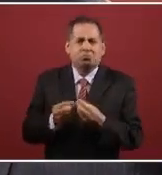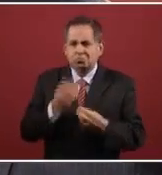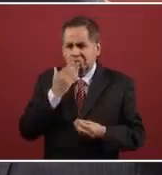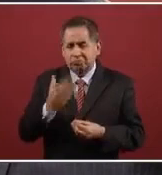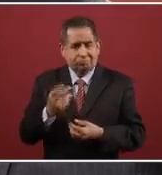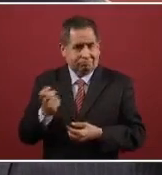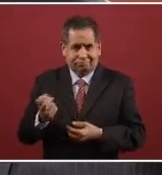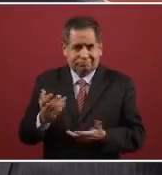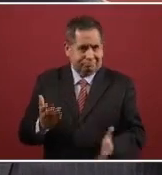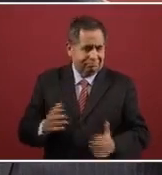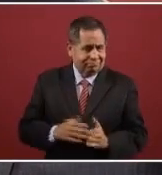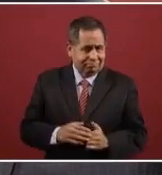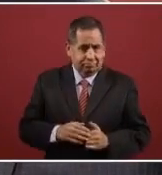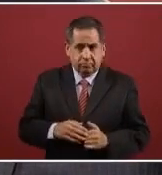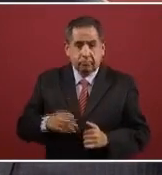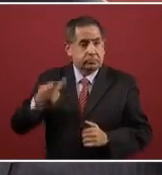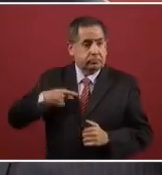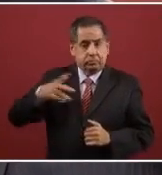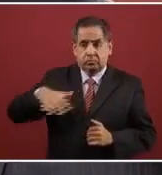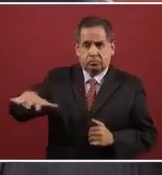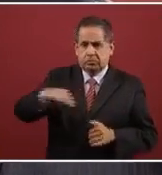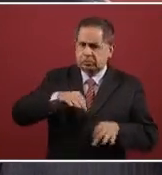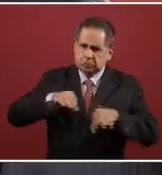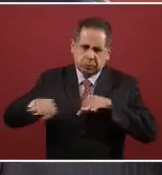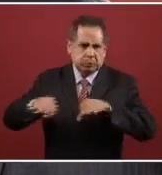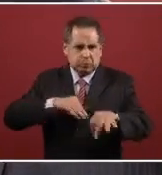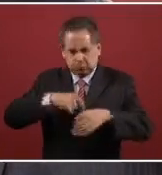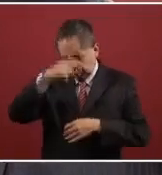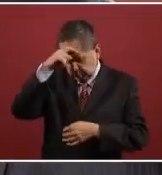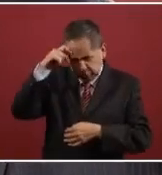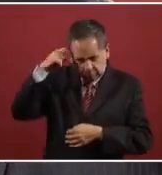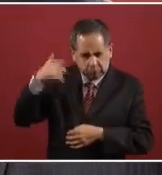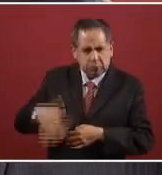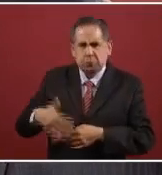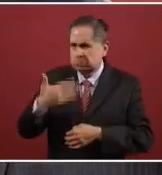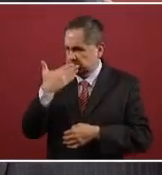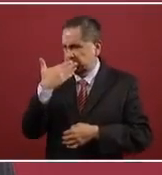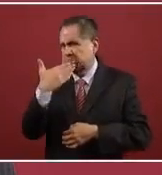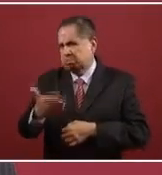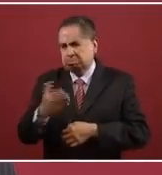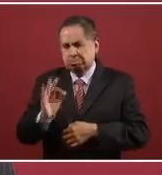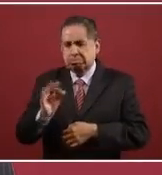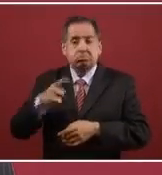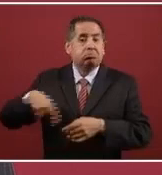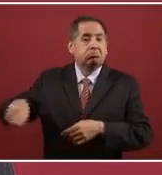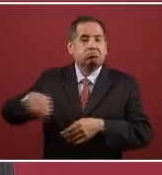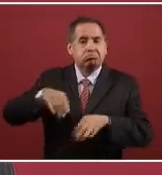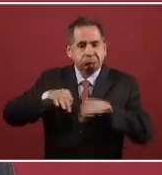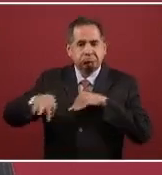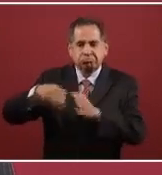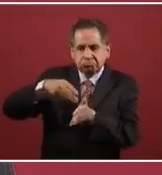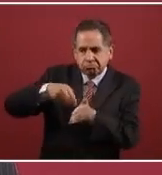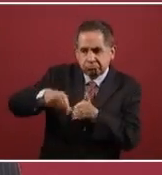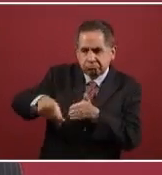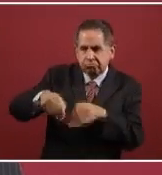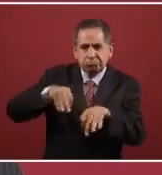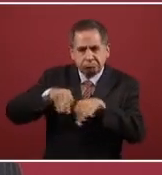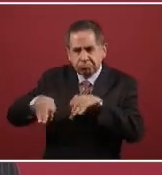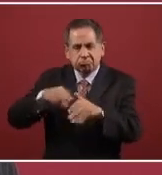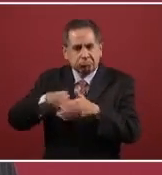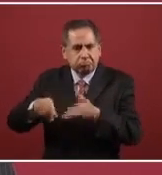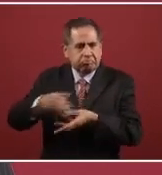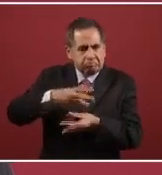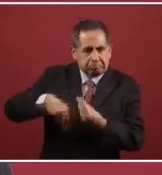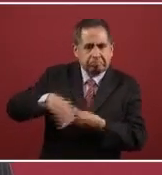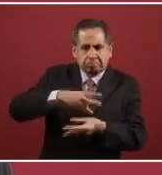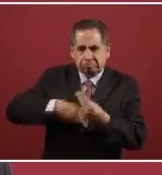porque eso es muy trabajador nuestro pueblo, todo lo que siembran para su autoconsumo, cómo se buscan